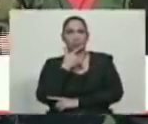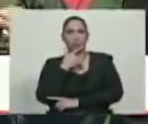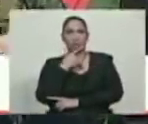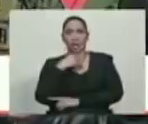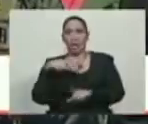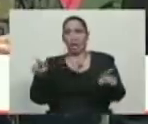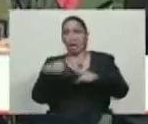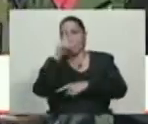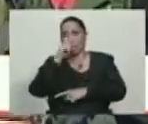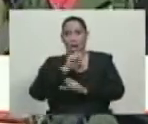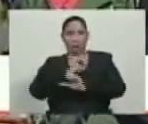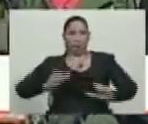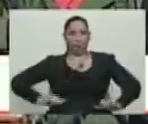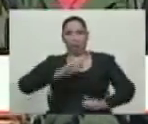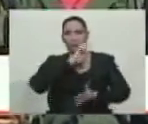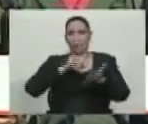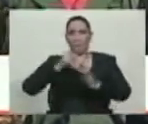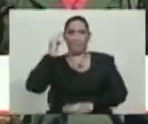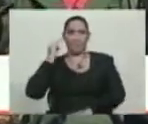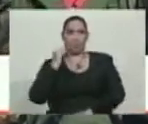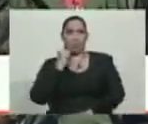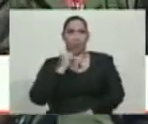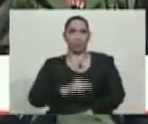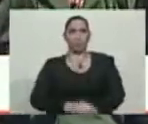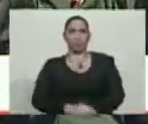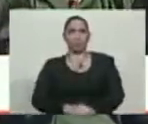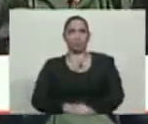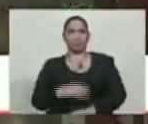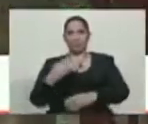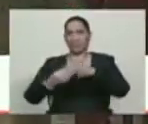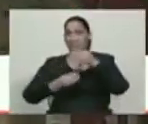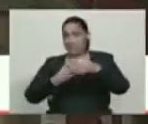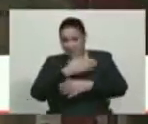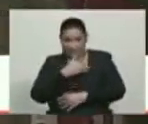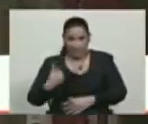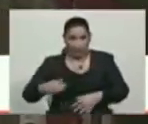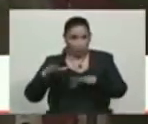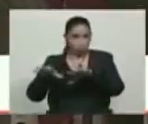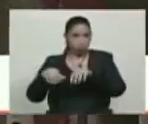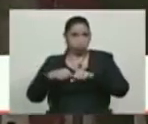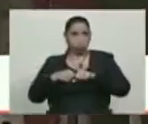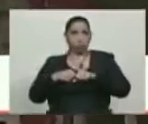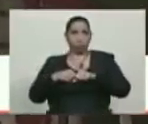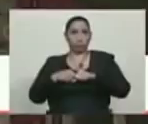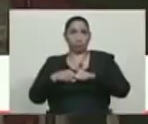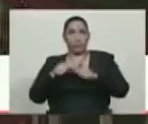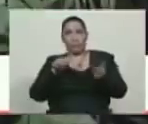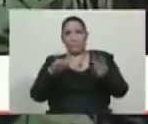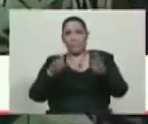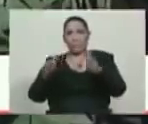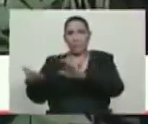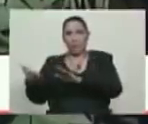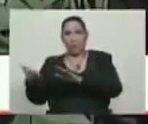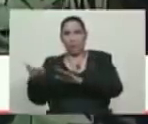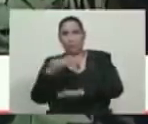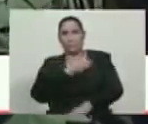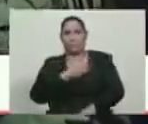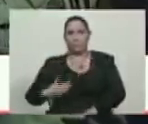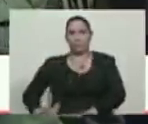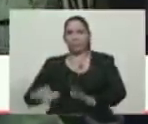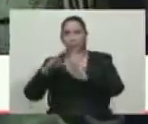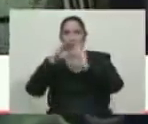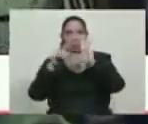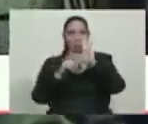la Guardia Nacional Bolivariana, quisieron tomarlo para asesinar al presidente constitucional de